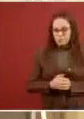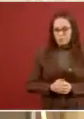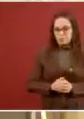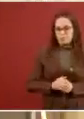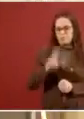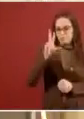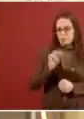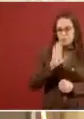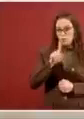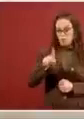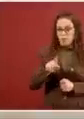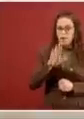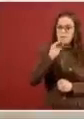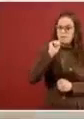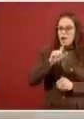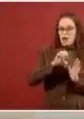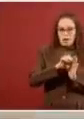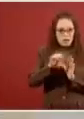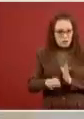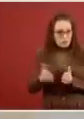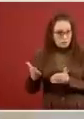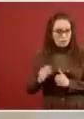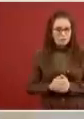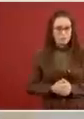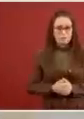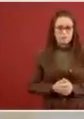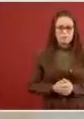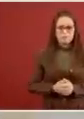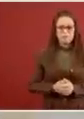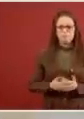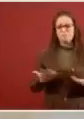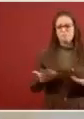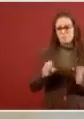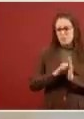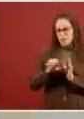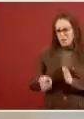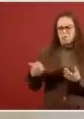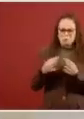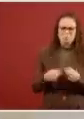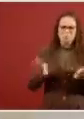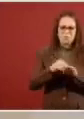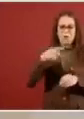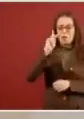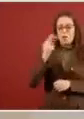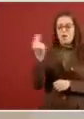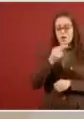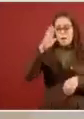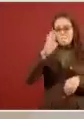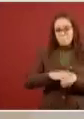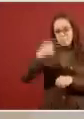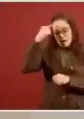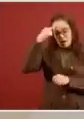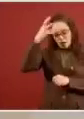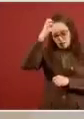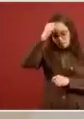dio un mal ejemplo, doctor? El ejemplo es importante, pero lo más importante es la conciencia del riesgo. Hemos estado hablando